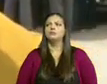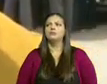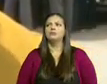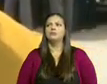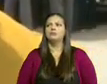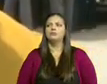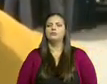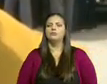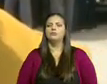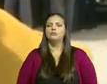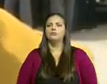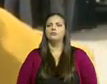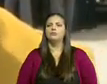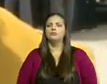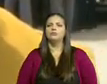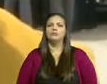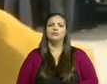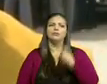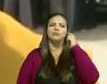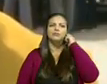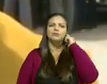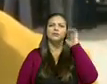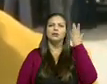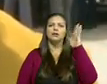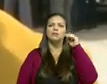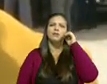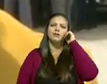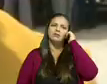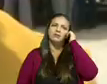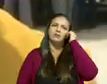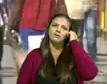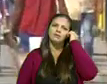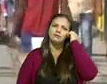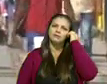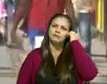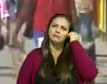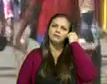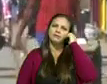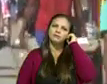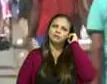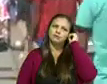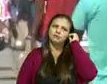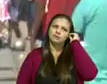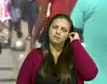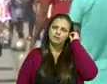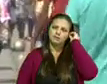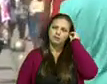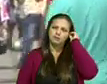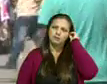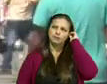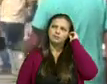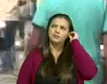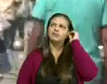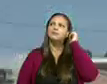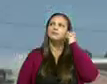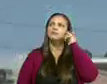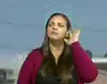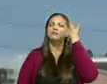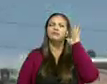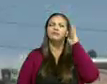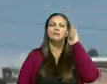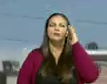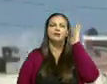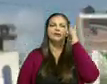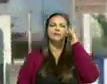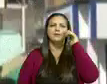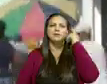puntos de entradas en las poblaciones de Guaquillas, en la provincia del Oro, Puerto Bolívar también en la provincia del Oro, en la provincia de Zamora